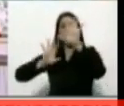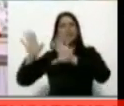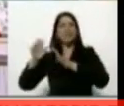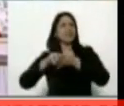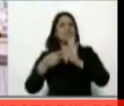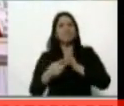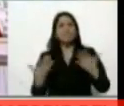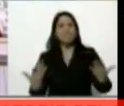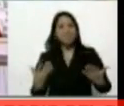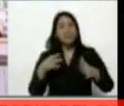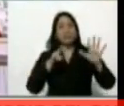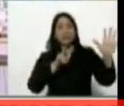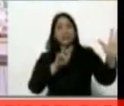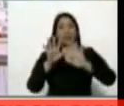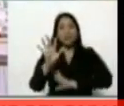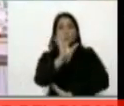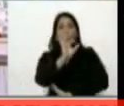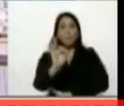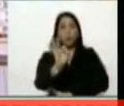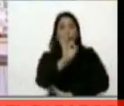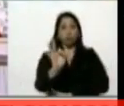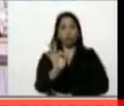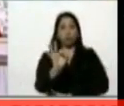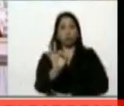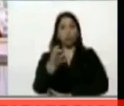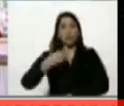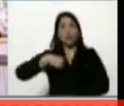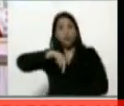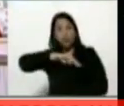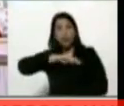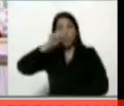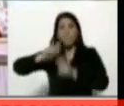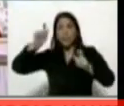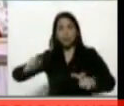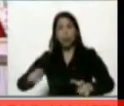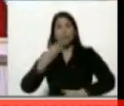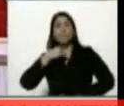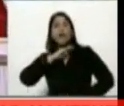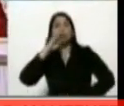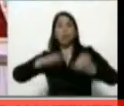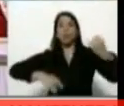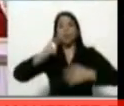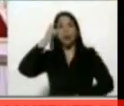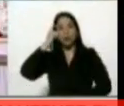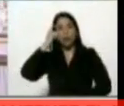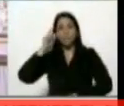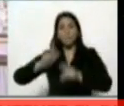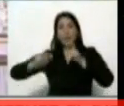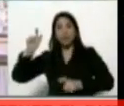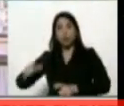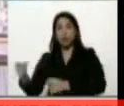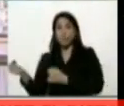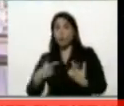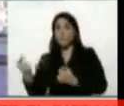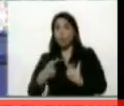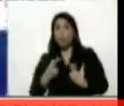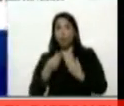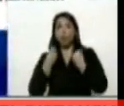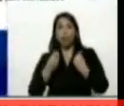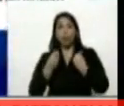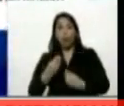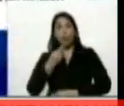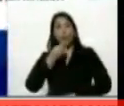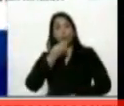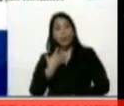cargo de las cárceles, ¿no? Sí, ella sigue a la perfección el legado de Hugo Chávez. Chávez generó aquella cosa que eran los círculos bolivarianos, la fusionó con los colectivos